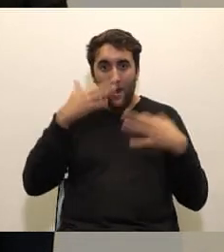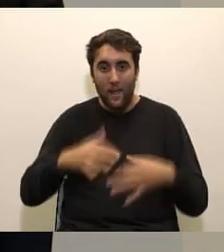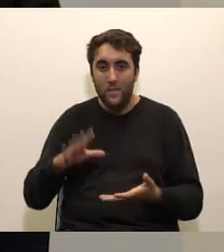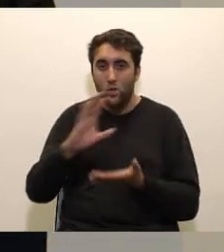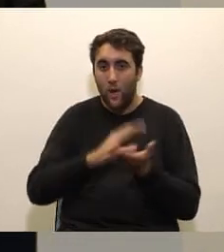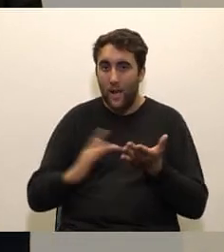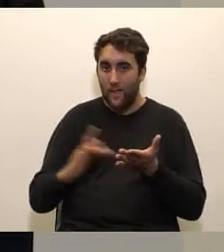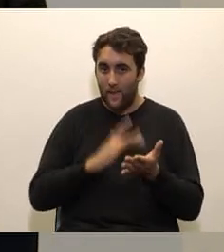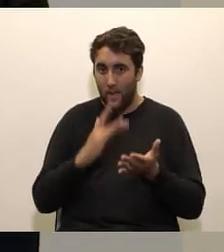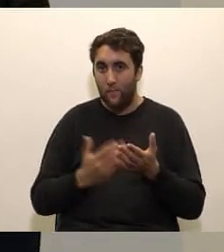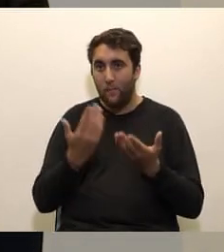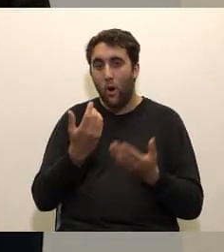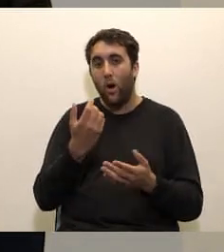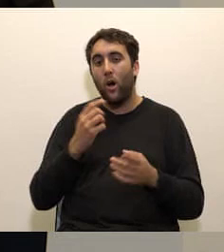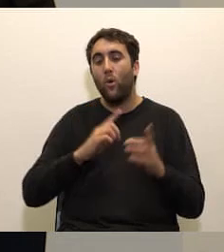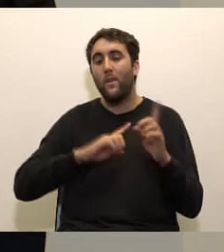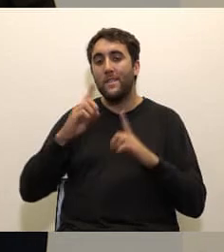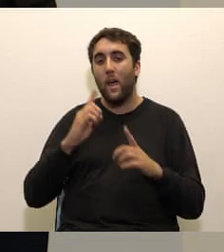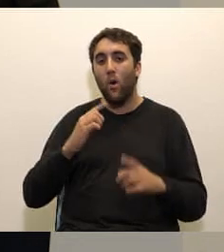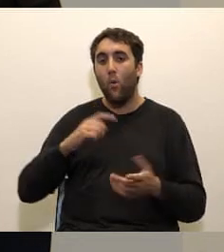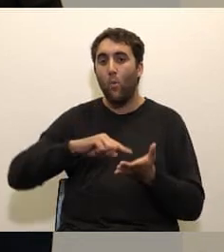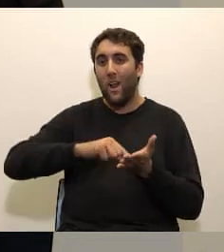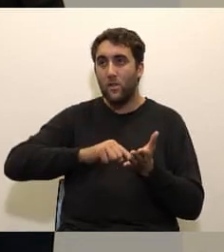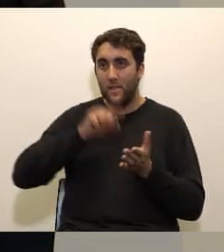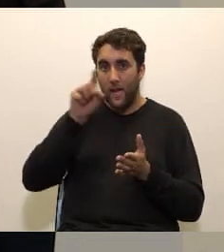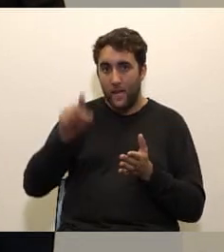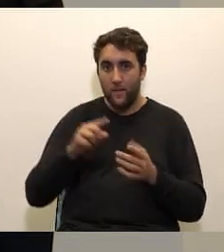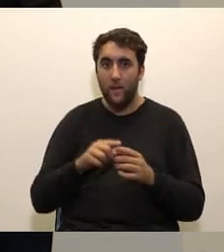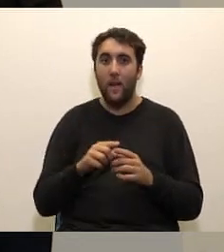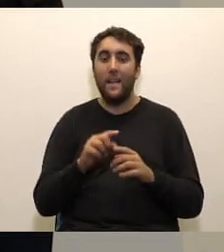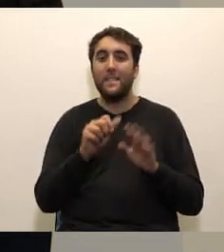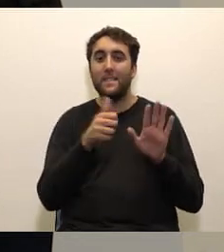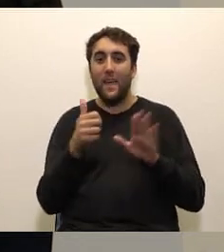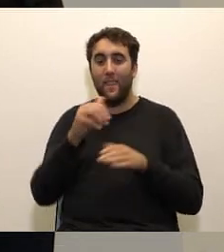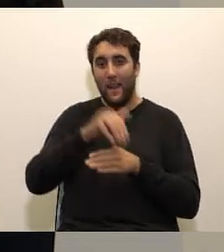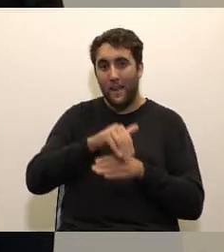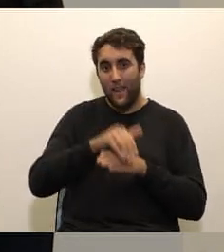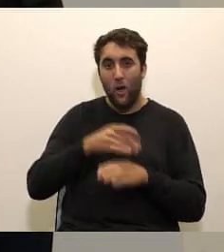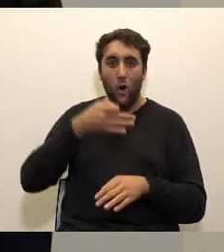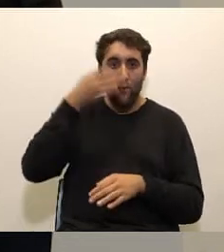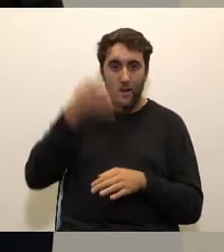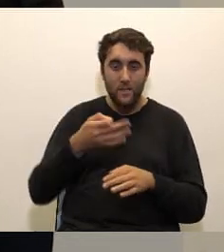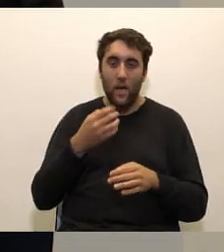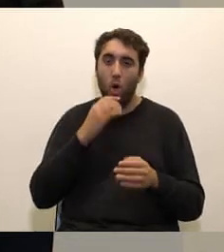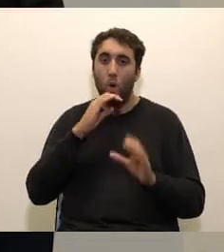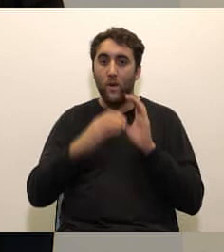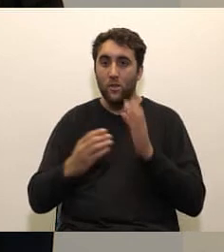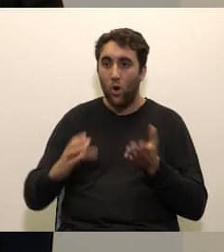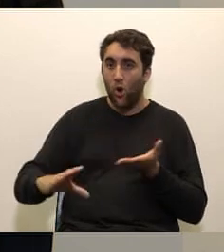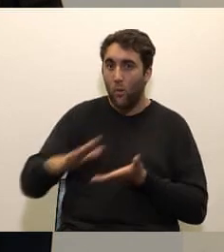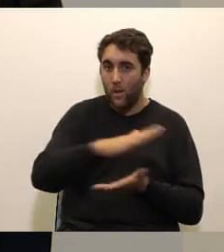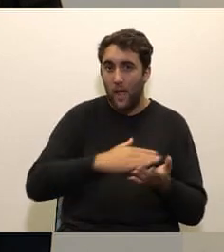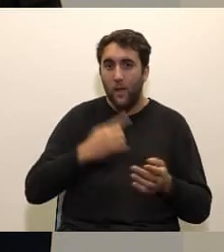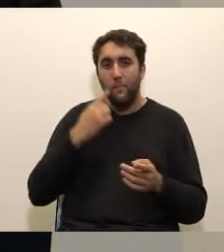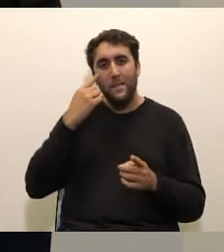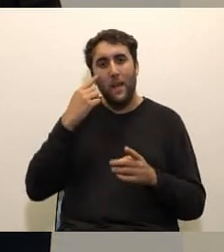de Alicia Entel, de la Universidad de Buenos Aires. A las 18, en la conferencia de Educación y Comunidad, Apuntes para pensar el